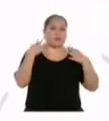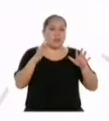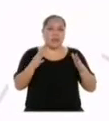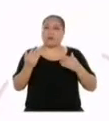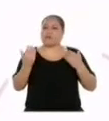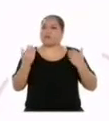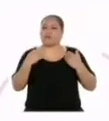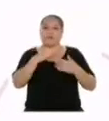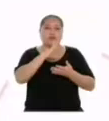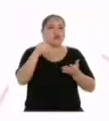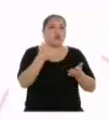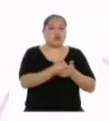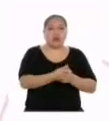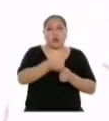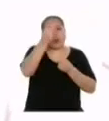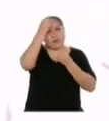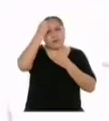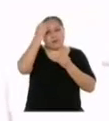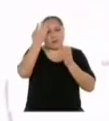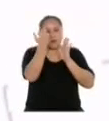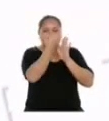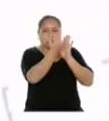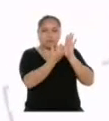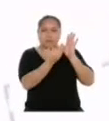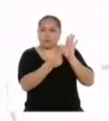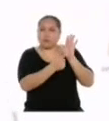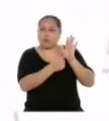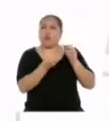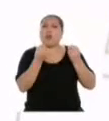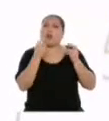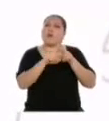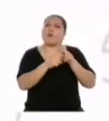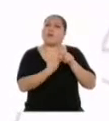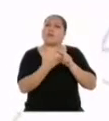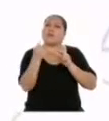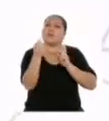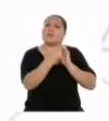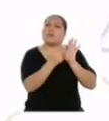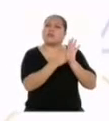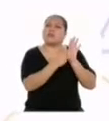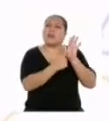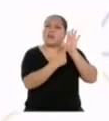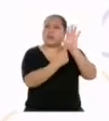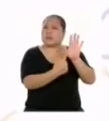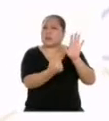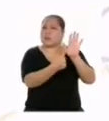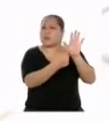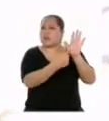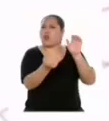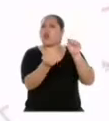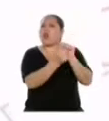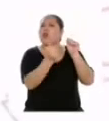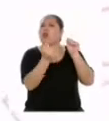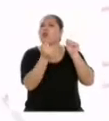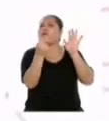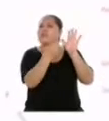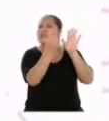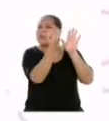los datos con los que nos gustaría describir nuestra muestra. ¿Y cómo empezarías tu presentación considerando esta